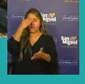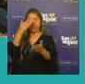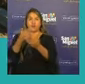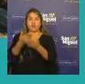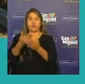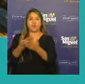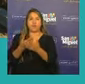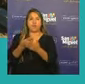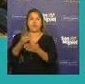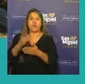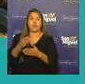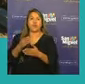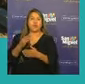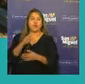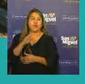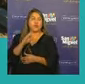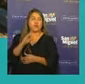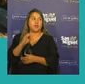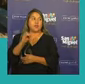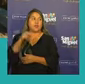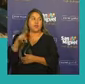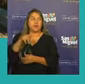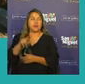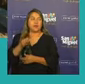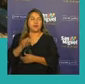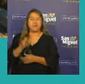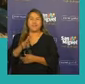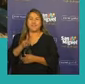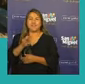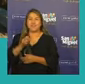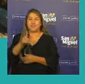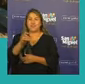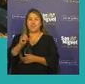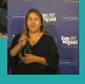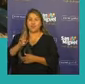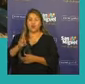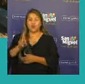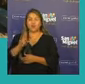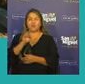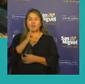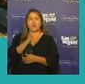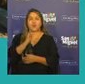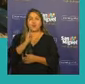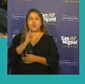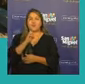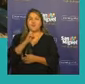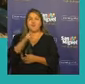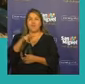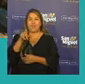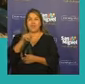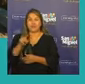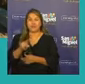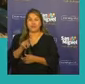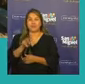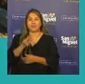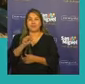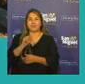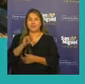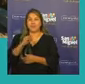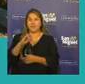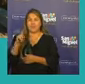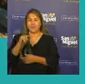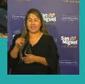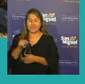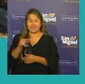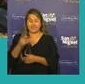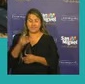bienes raíces estaba en un sector muy complejo, que era un sector donde se producían incivilidades y hoy día ya